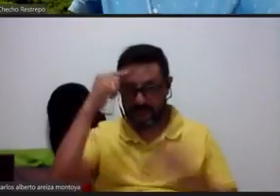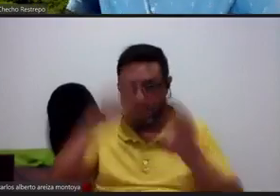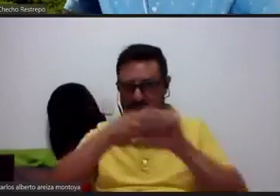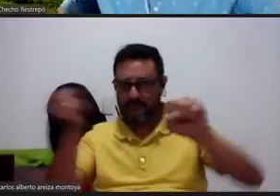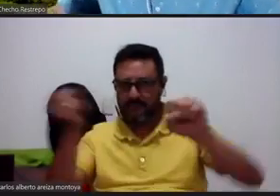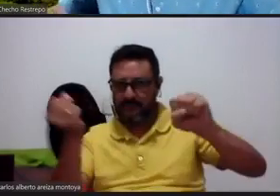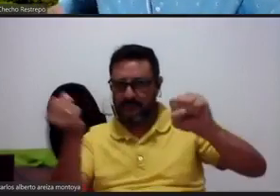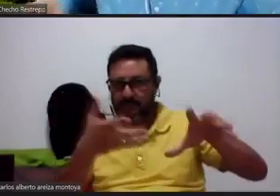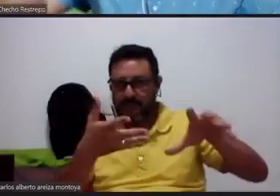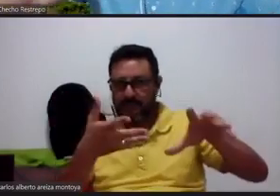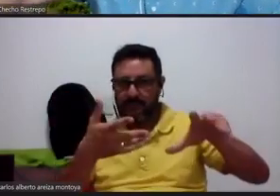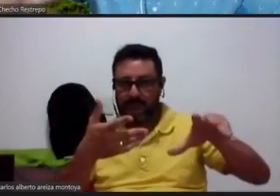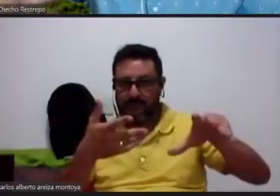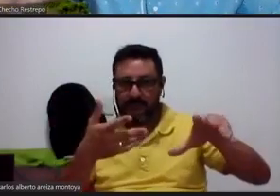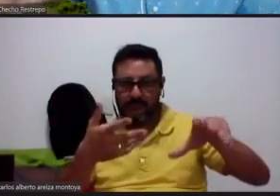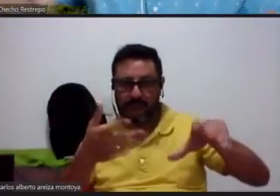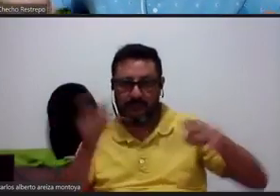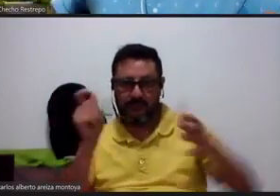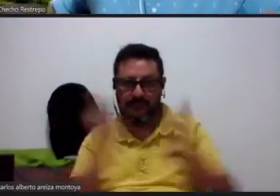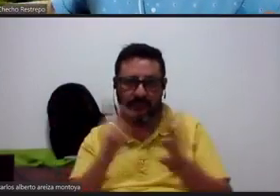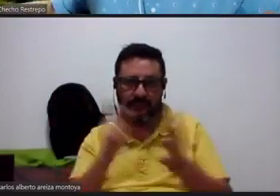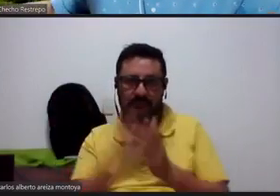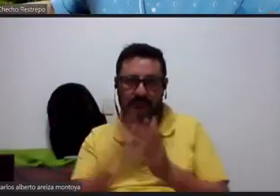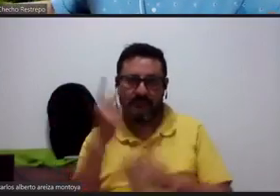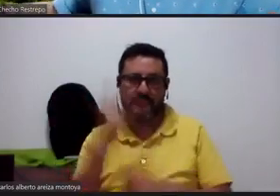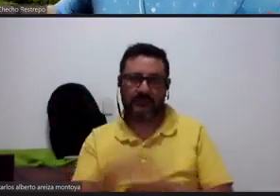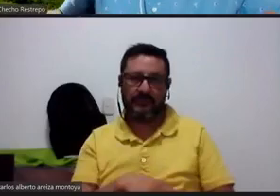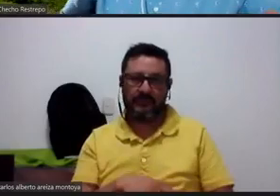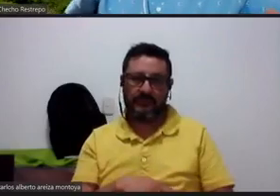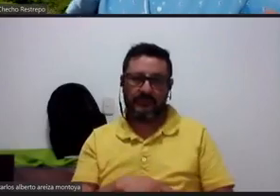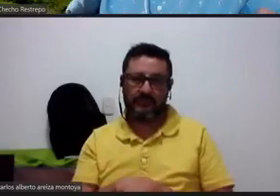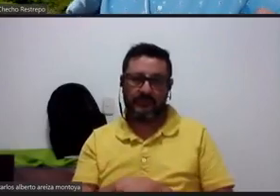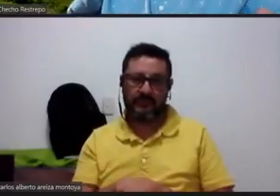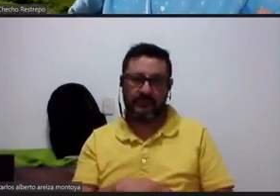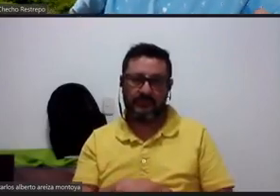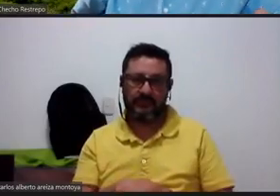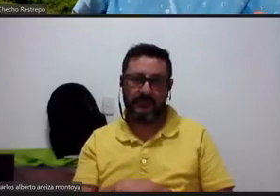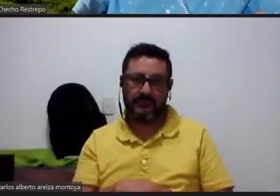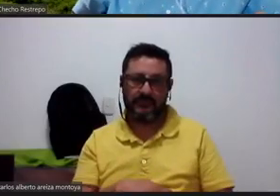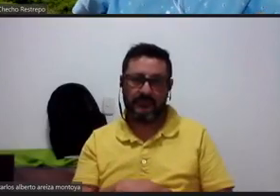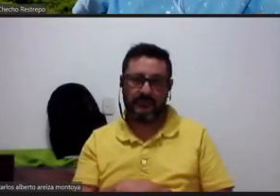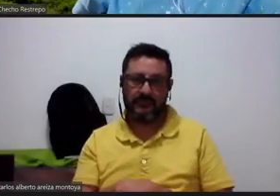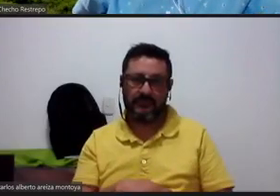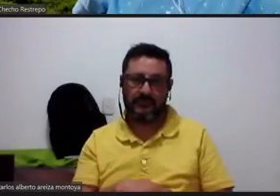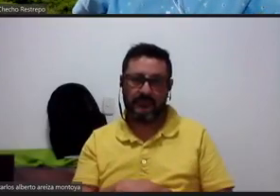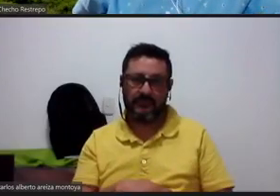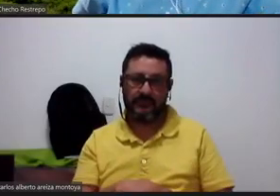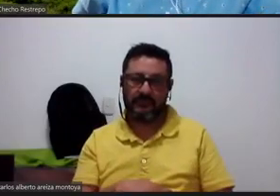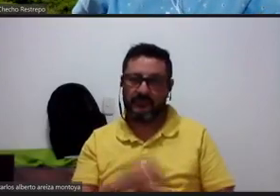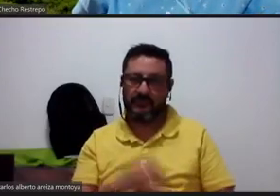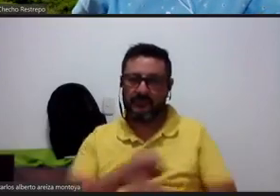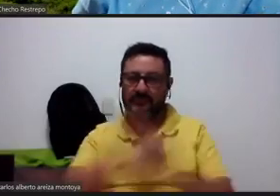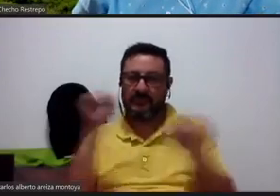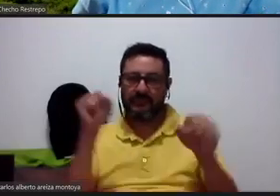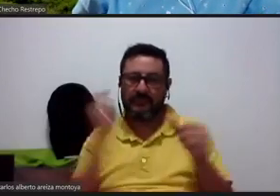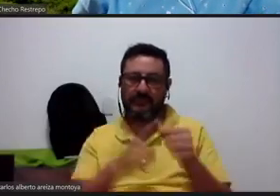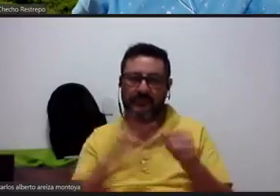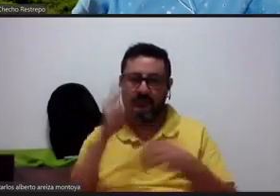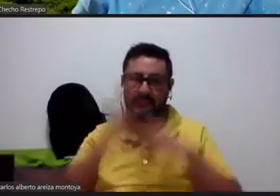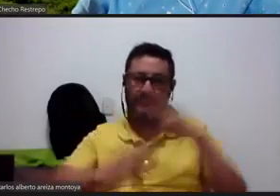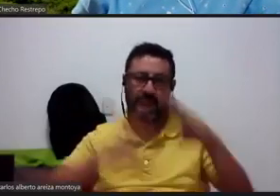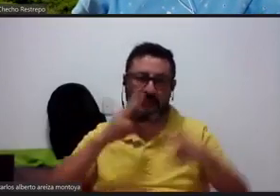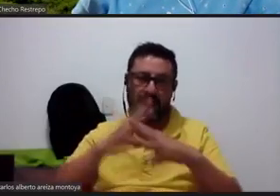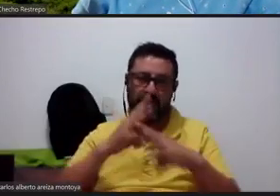y solo lo he hecho dos veces. Y las dos veces que lo he hecho es porque he estado reventado. O sea, una fue en un mundial después